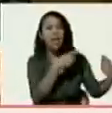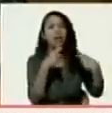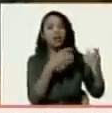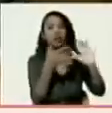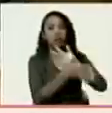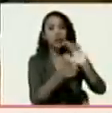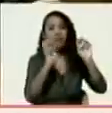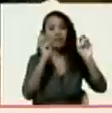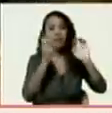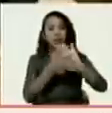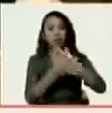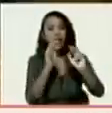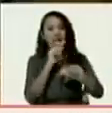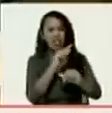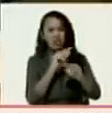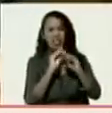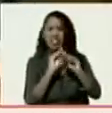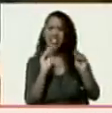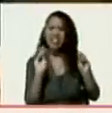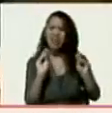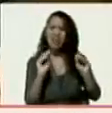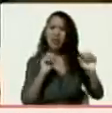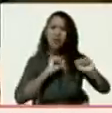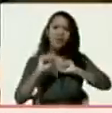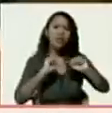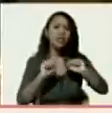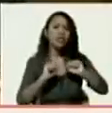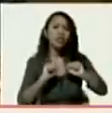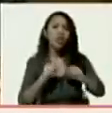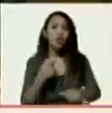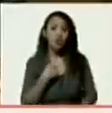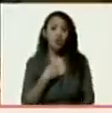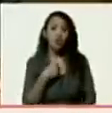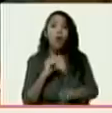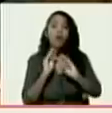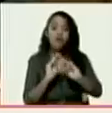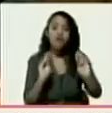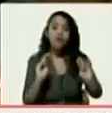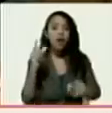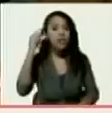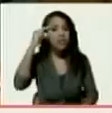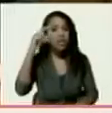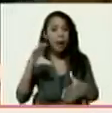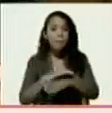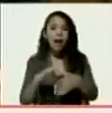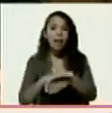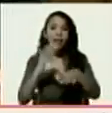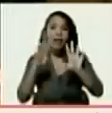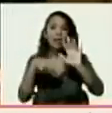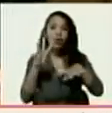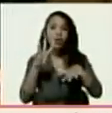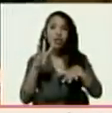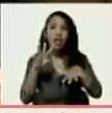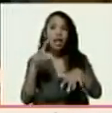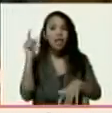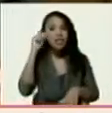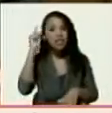Entonces, que llame a movilizaciones. Yo estoy convocando el día martes 14, el día de los enamorados, ¿eh?